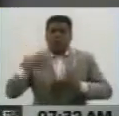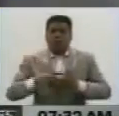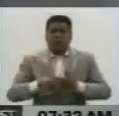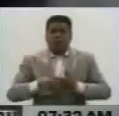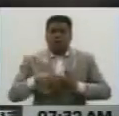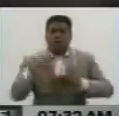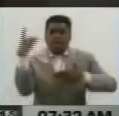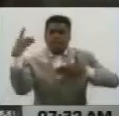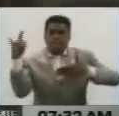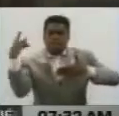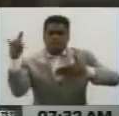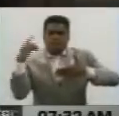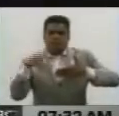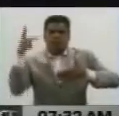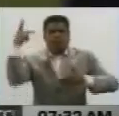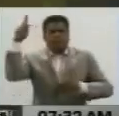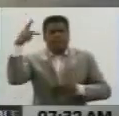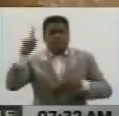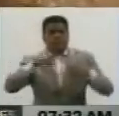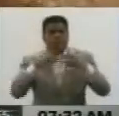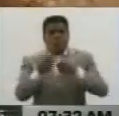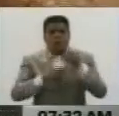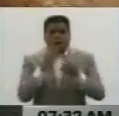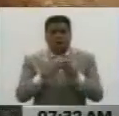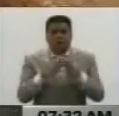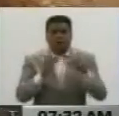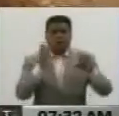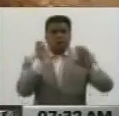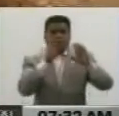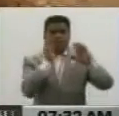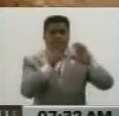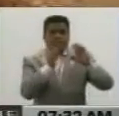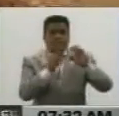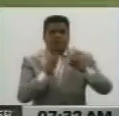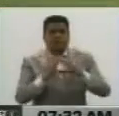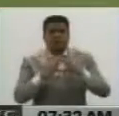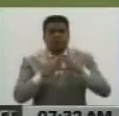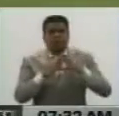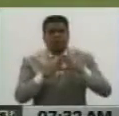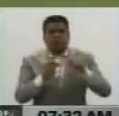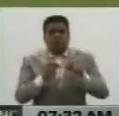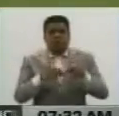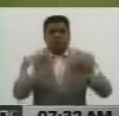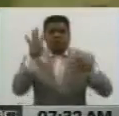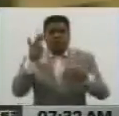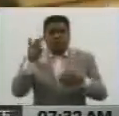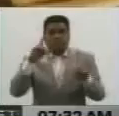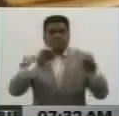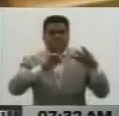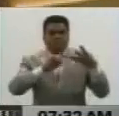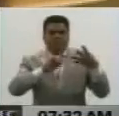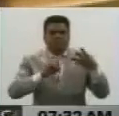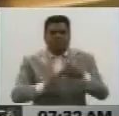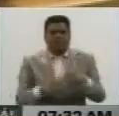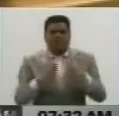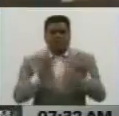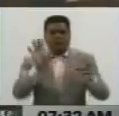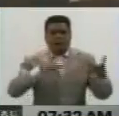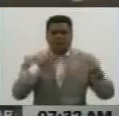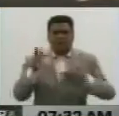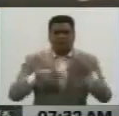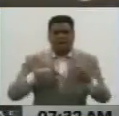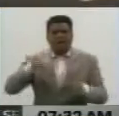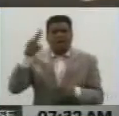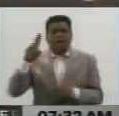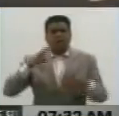sustentarse durante años de la extracción legal de sus minerales. Como la gran mayoría de las actividades humanas,